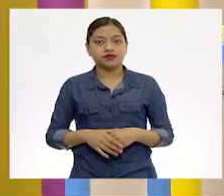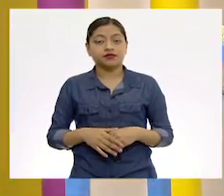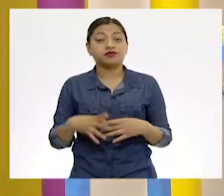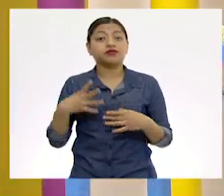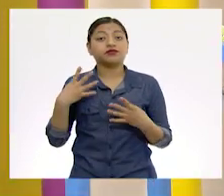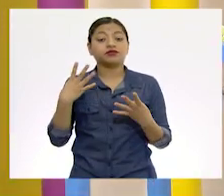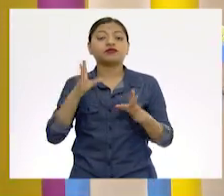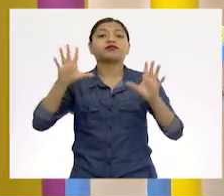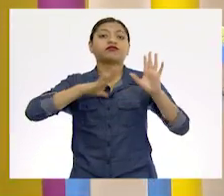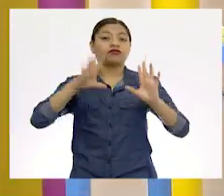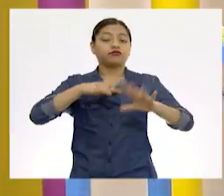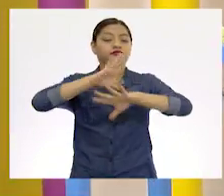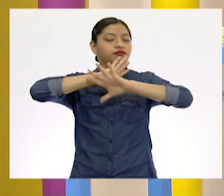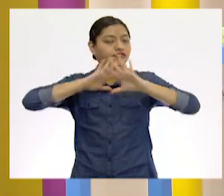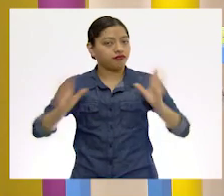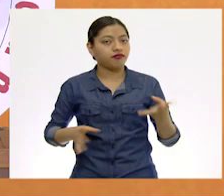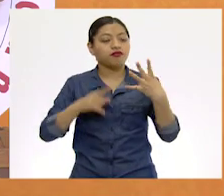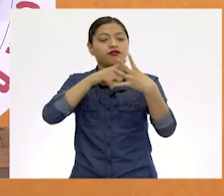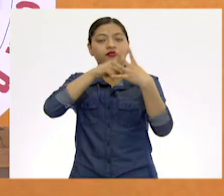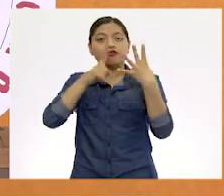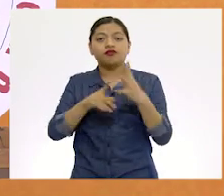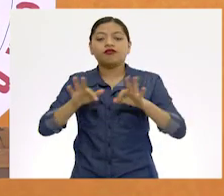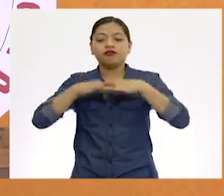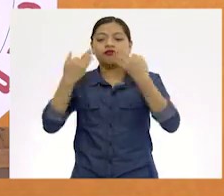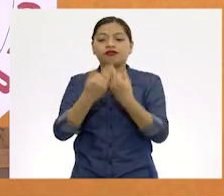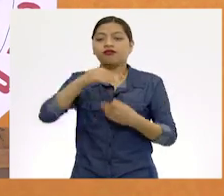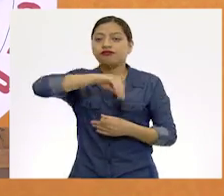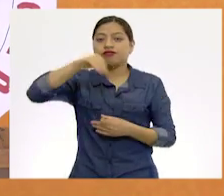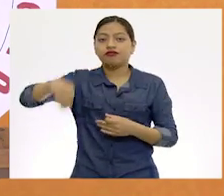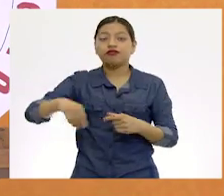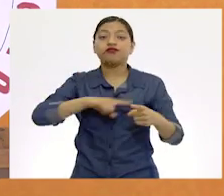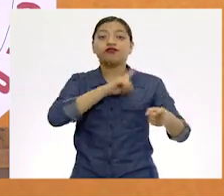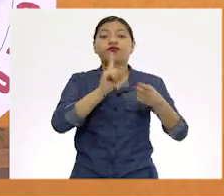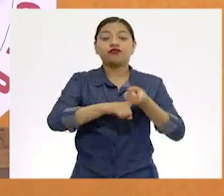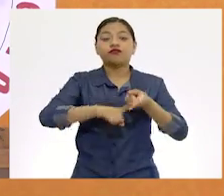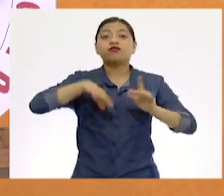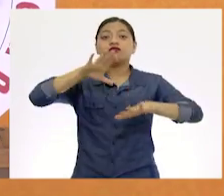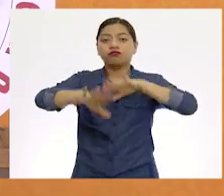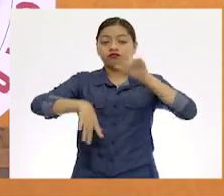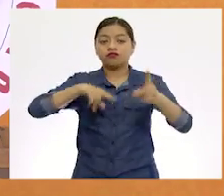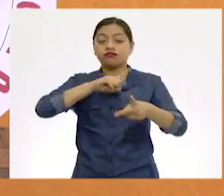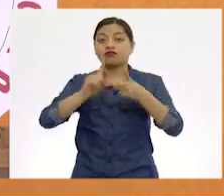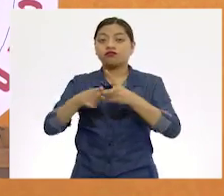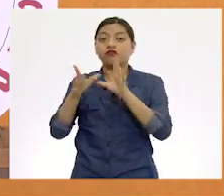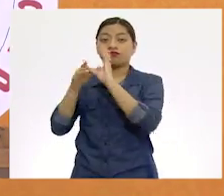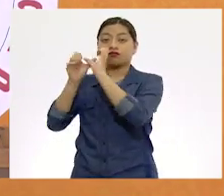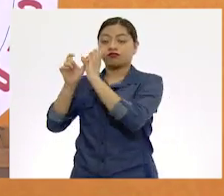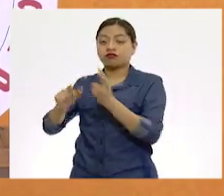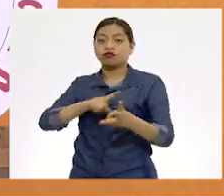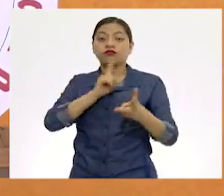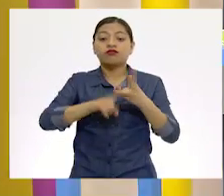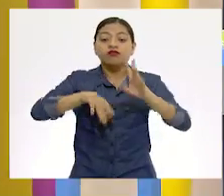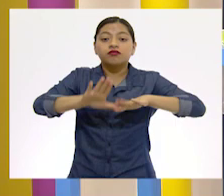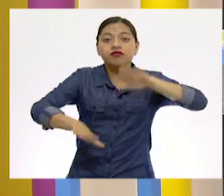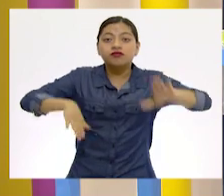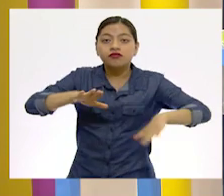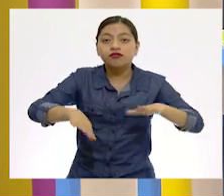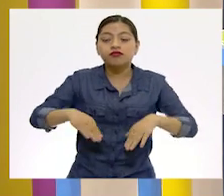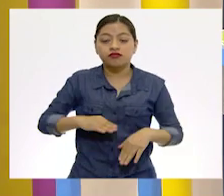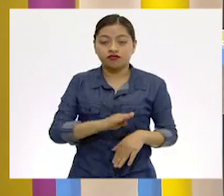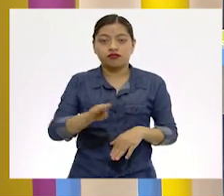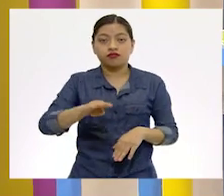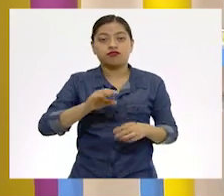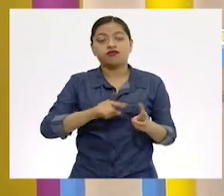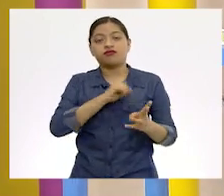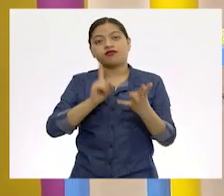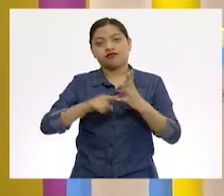cuatro formas diferentes de desplazamiento. Caminar, volar, reptar y nadar. ¿Qué te